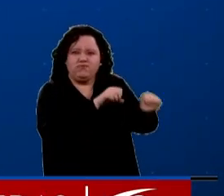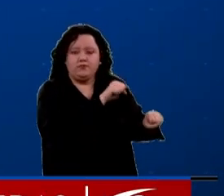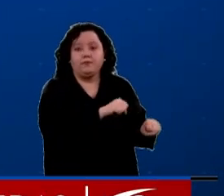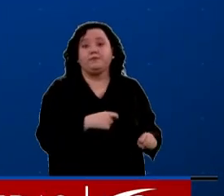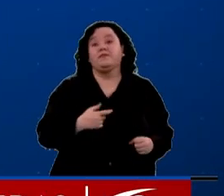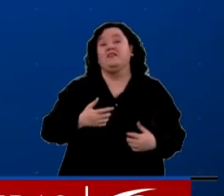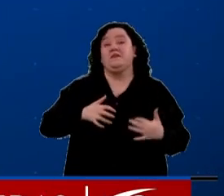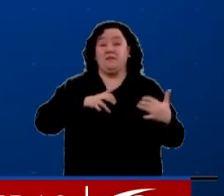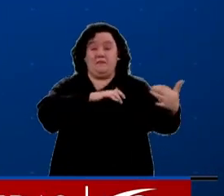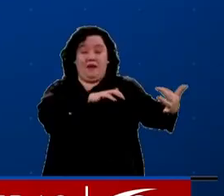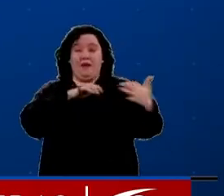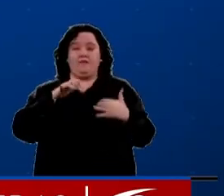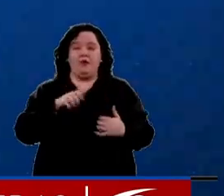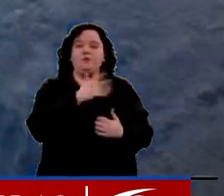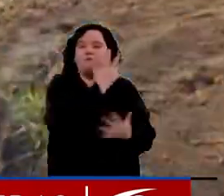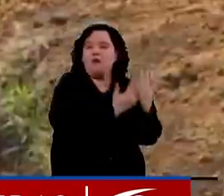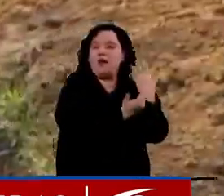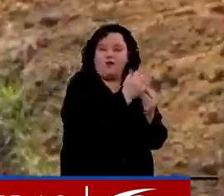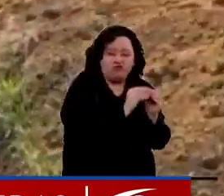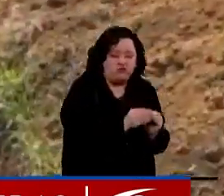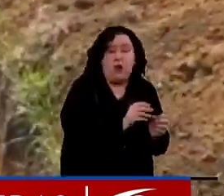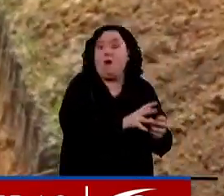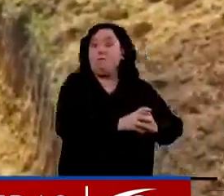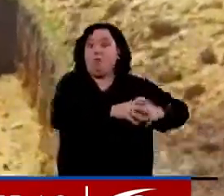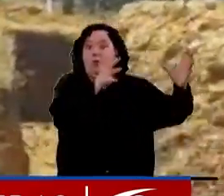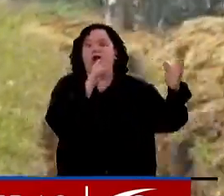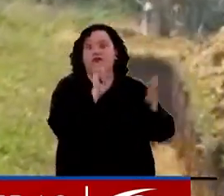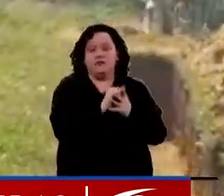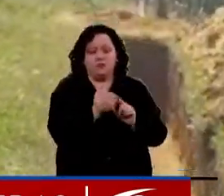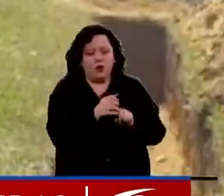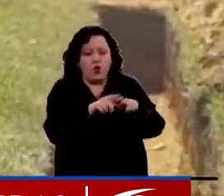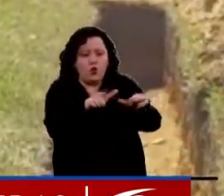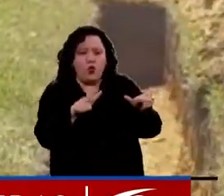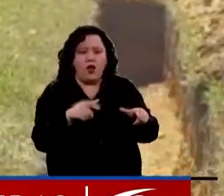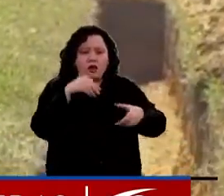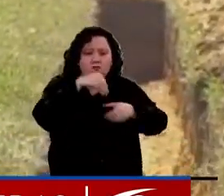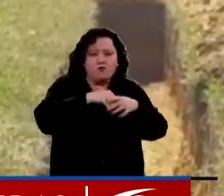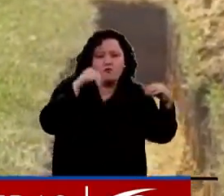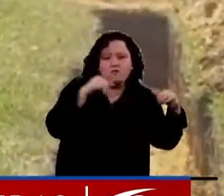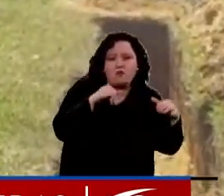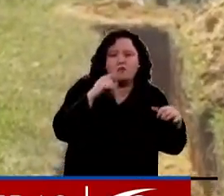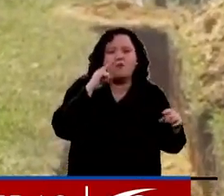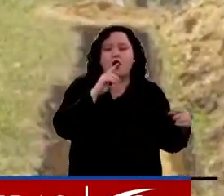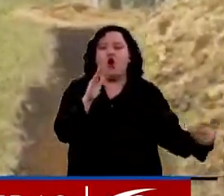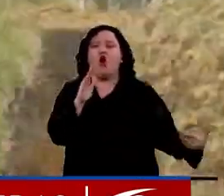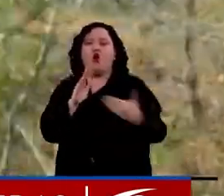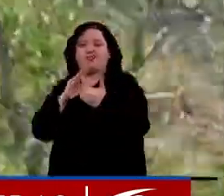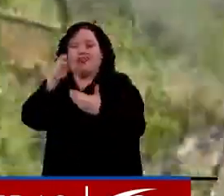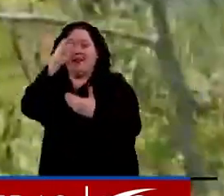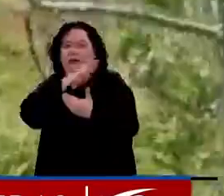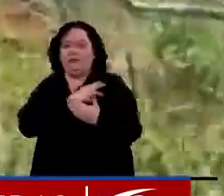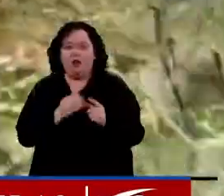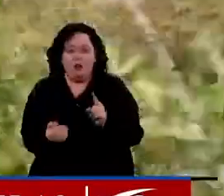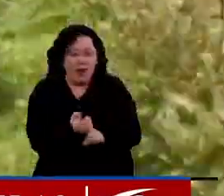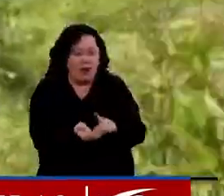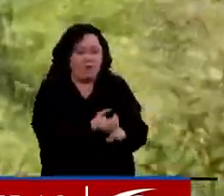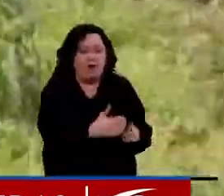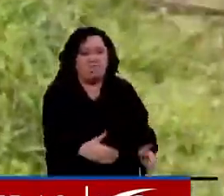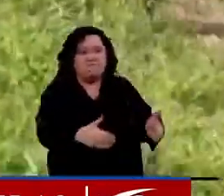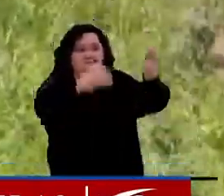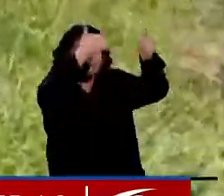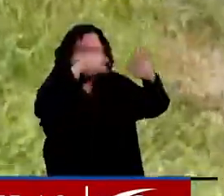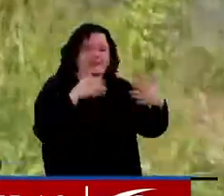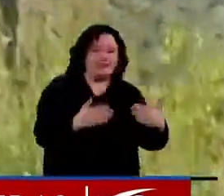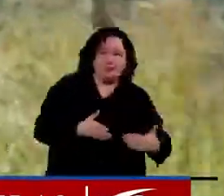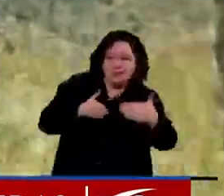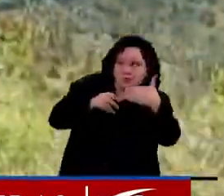encontraron explosivos de fabricación artesanal y trincheras ubicadas en puntos estratégicos para atacar a la fuerza pública. Hay varias trincheras,